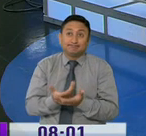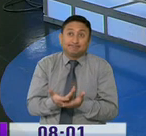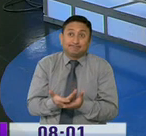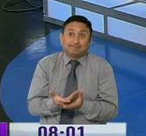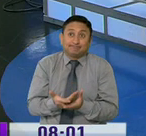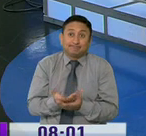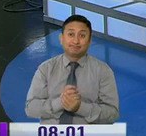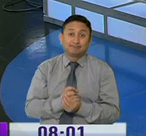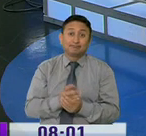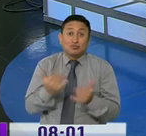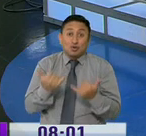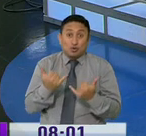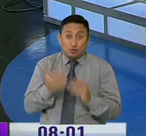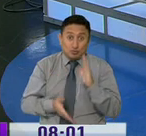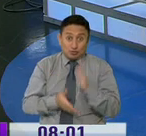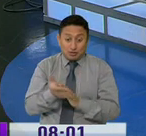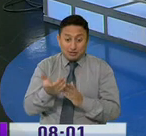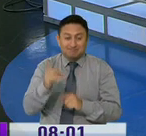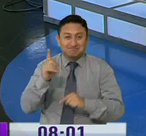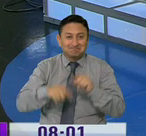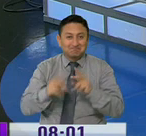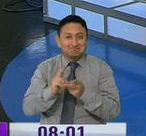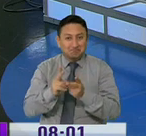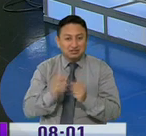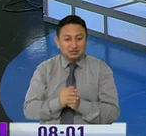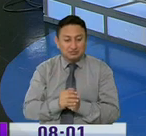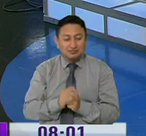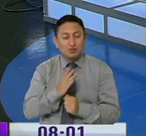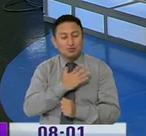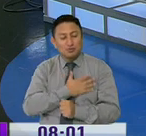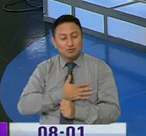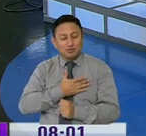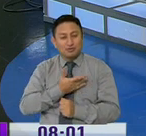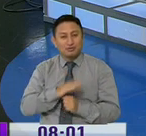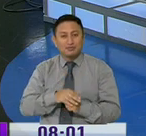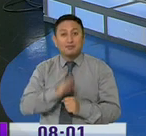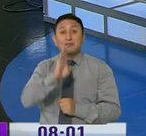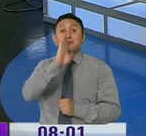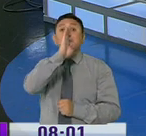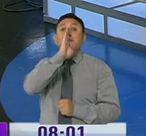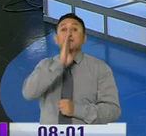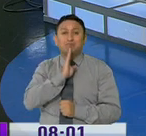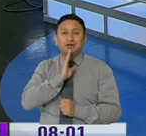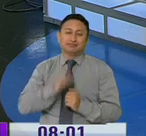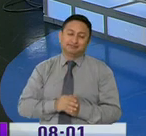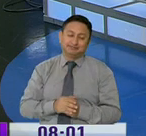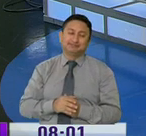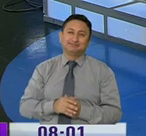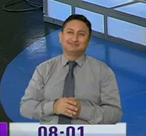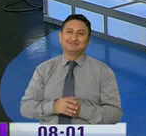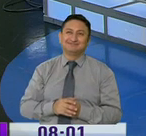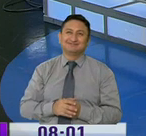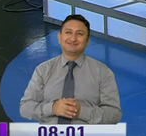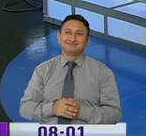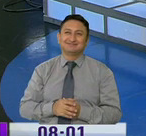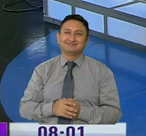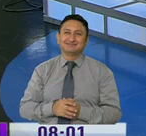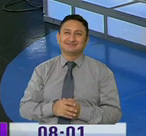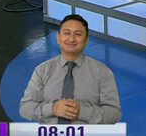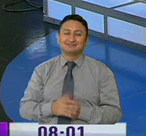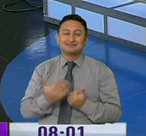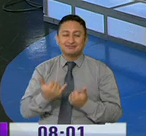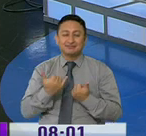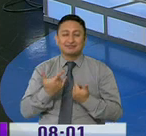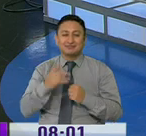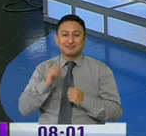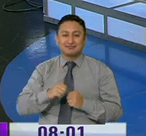que están saliendo ahorita, mis queridos vecinos, tome paciatinol. Esa es la verdad. Sí, además no estamos presentándoles en